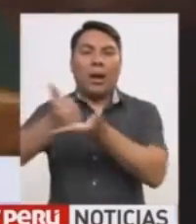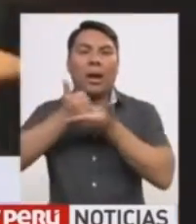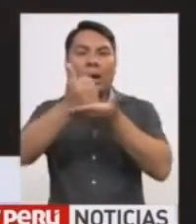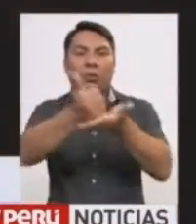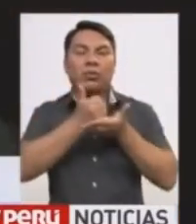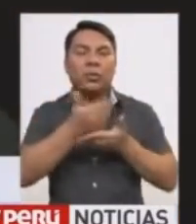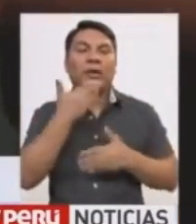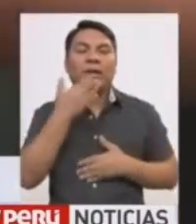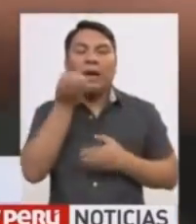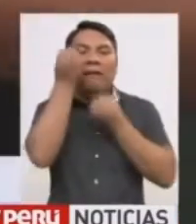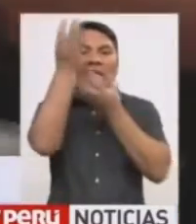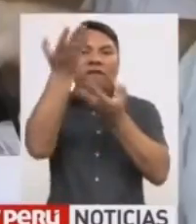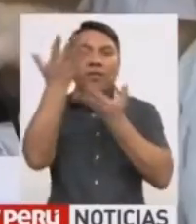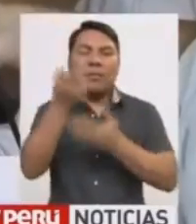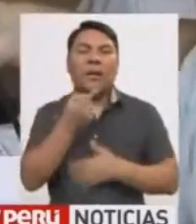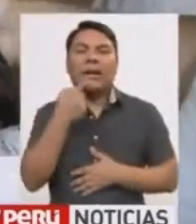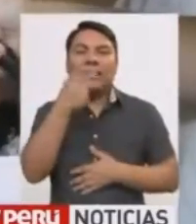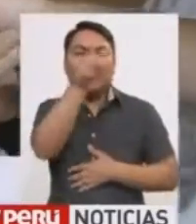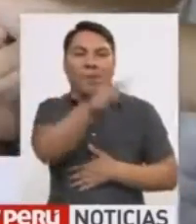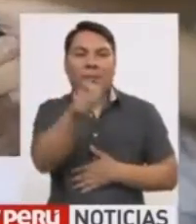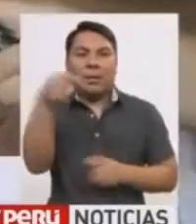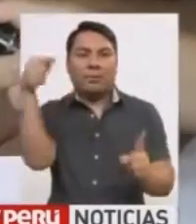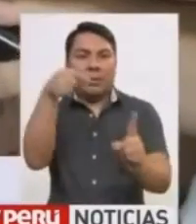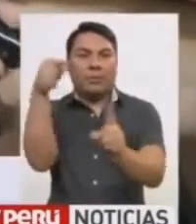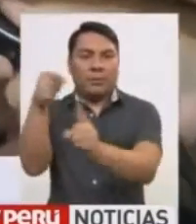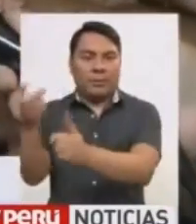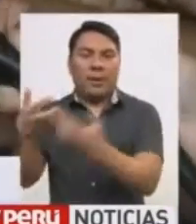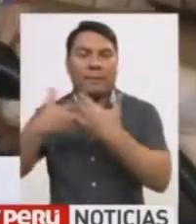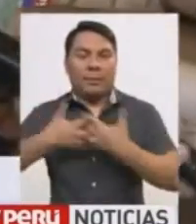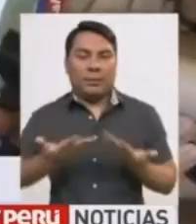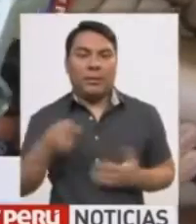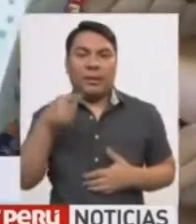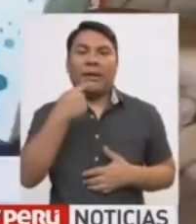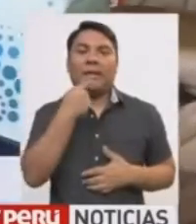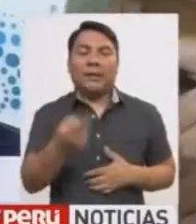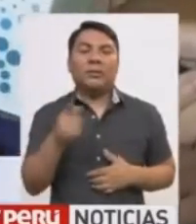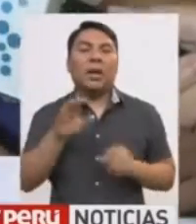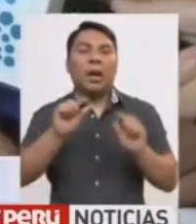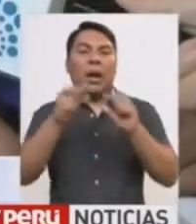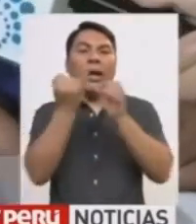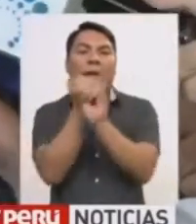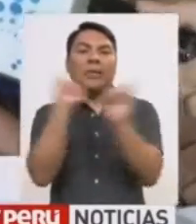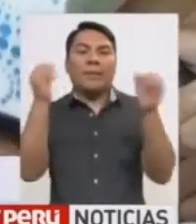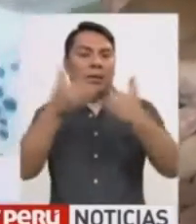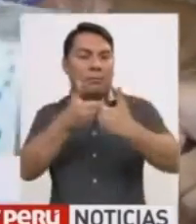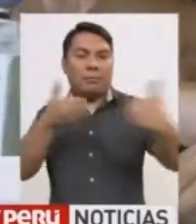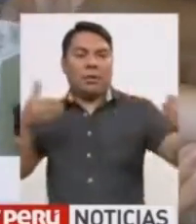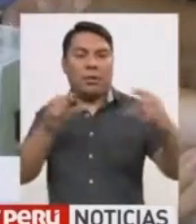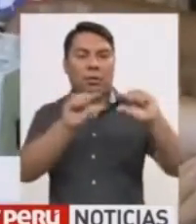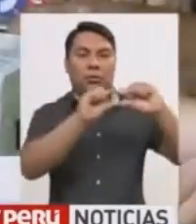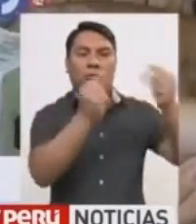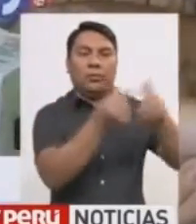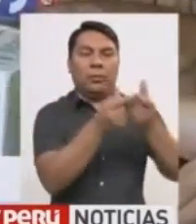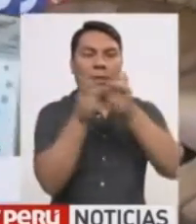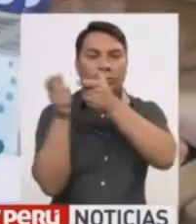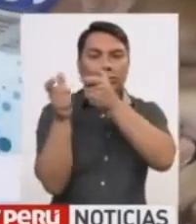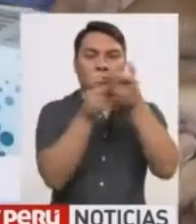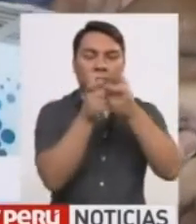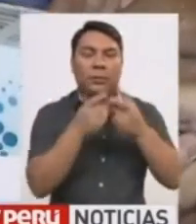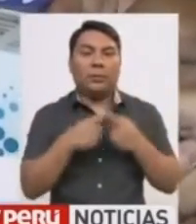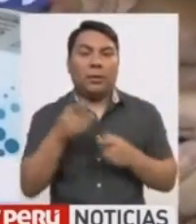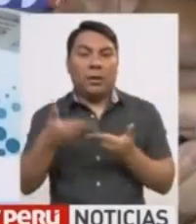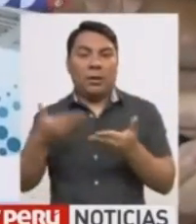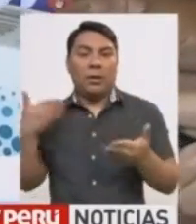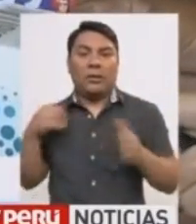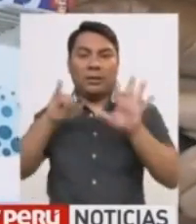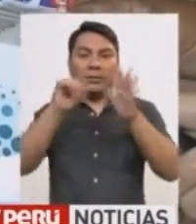organización criminal. En otro momento, la ministra reafirmó que se mantendrá la independencia de los procuradores. Eso sí, antes del 6 de abril